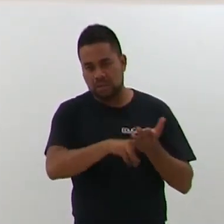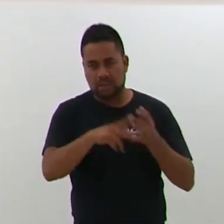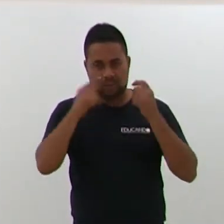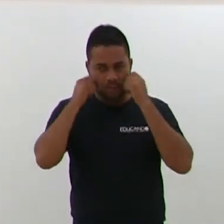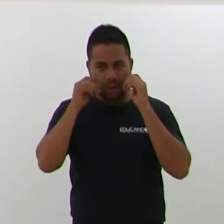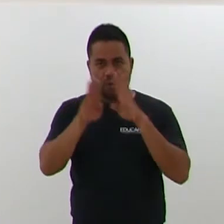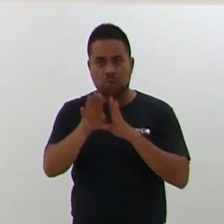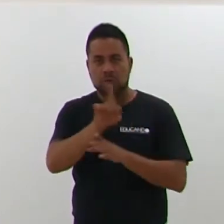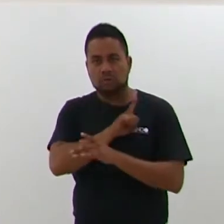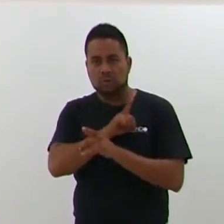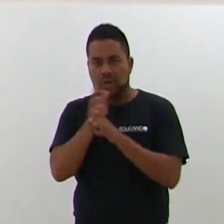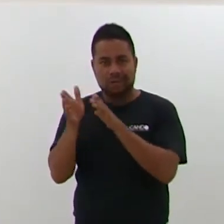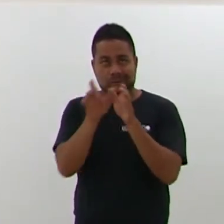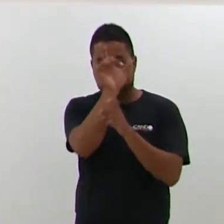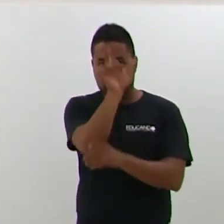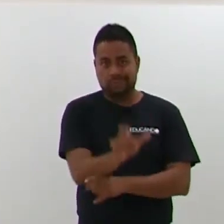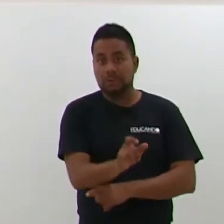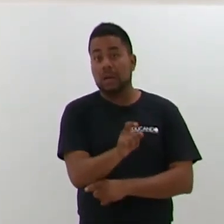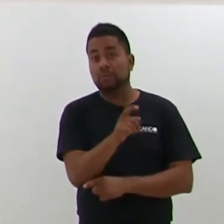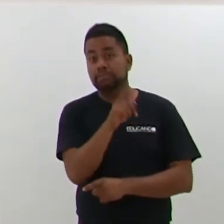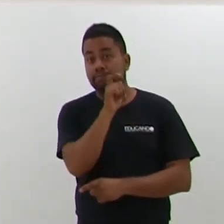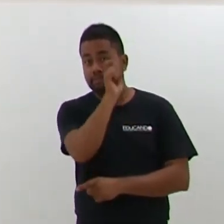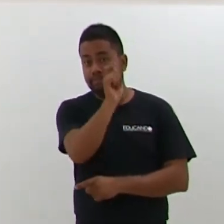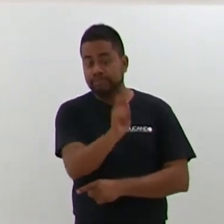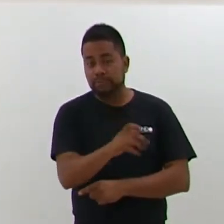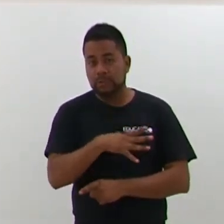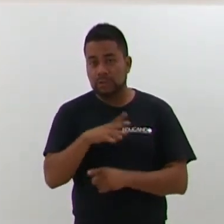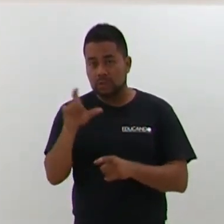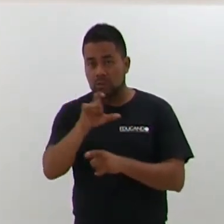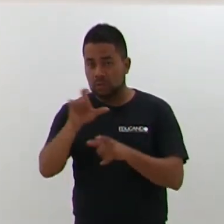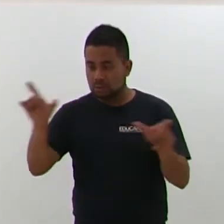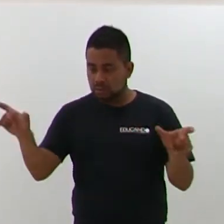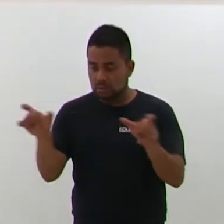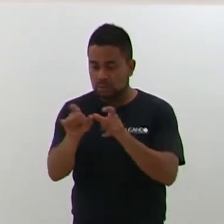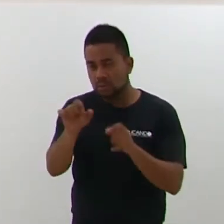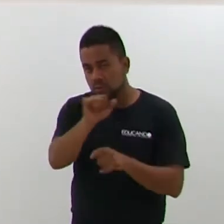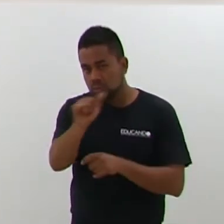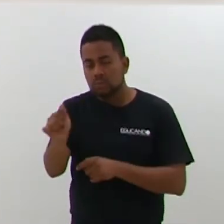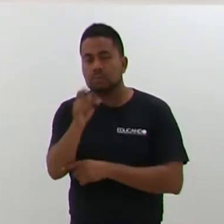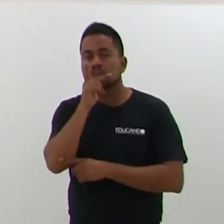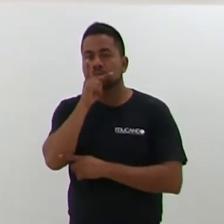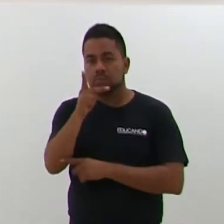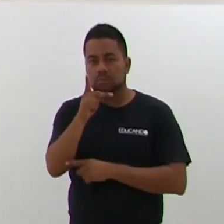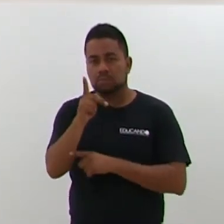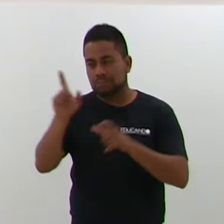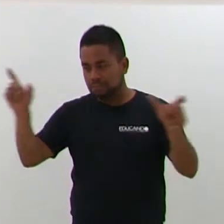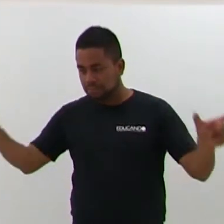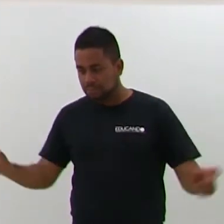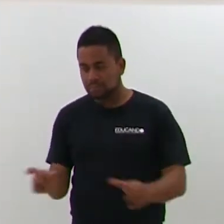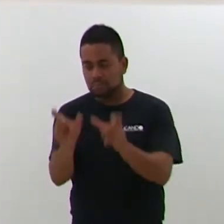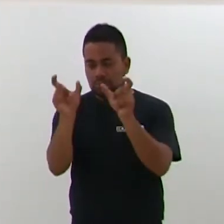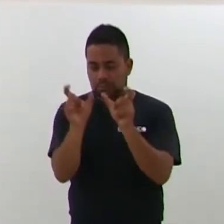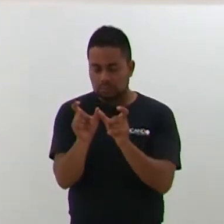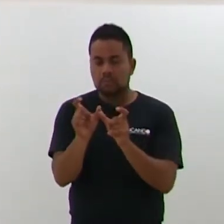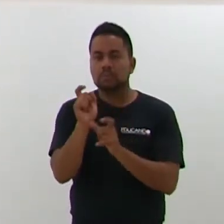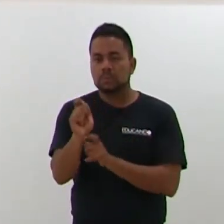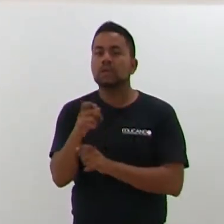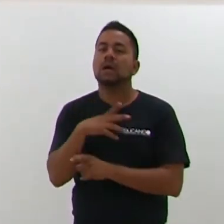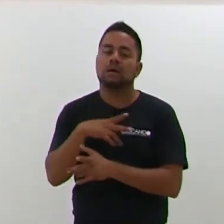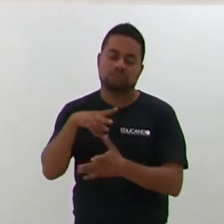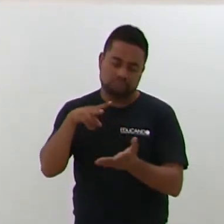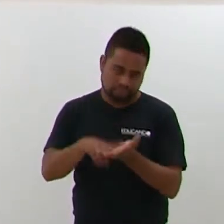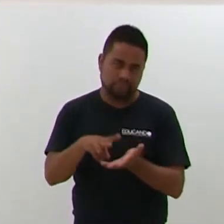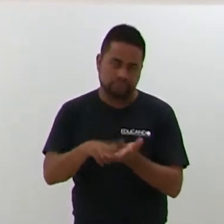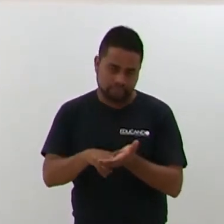así solitas, ya significan algo. Y ya mezcladas con otra o juntadas con otras palabras, significan también